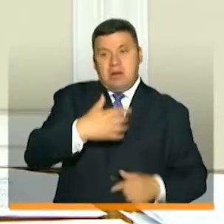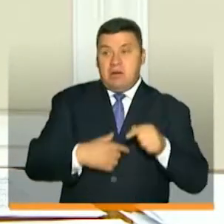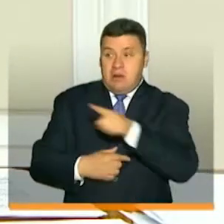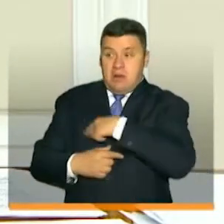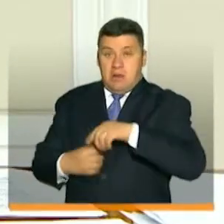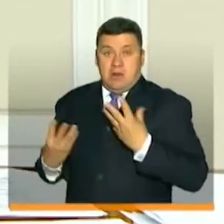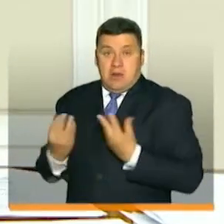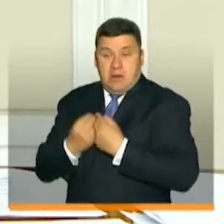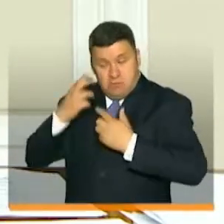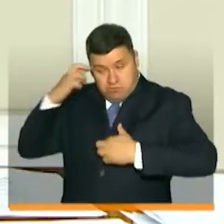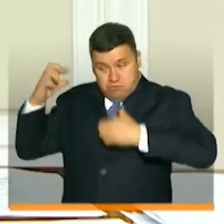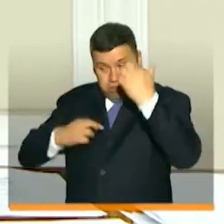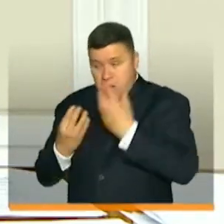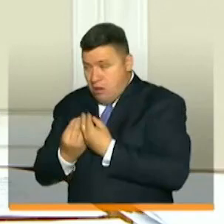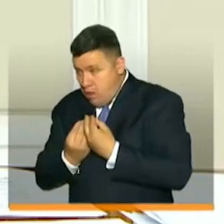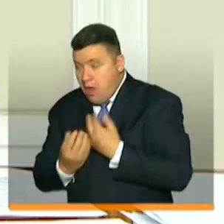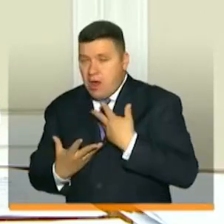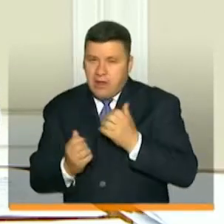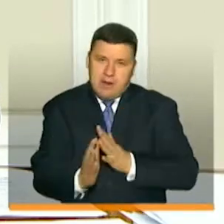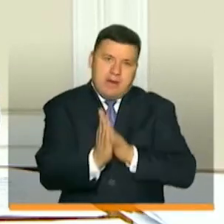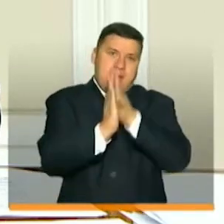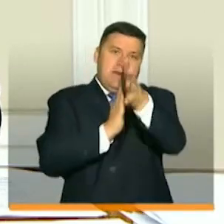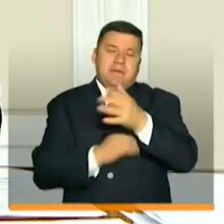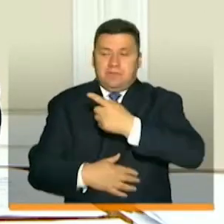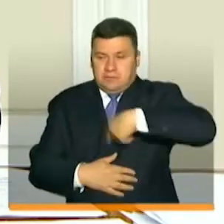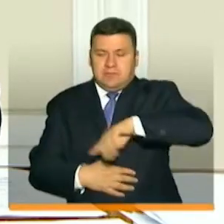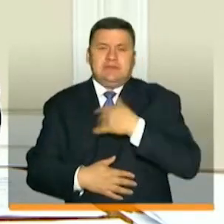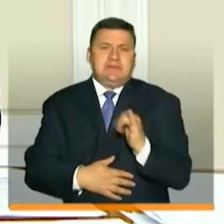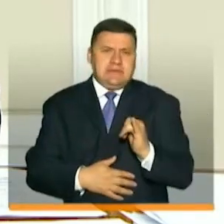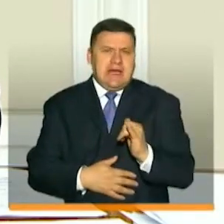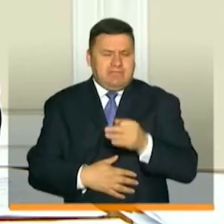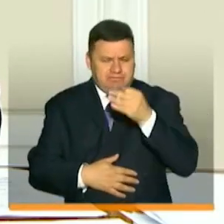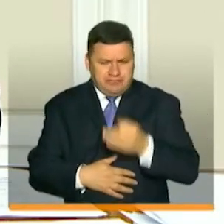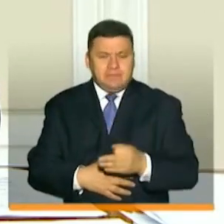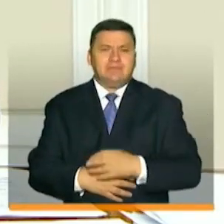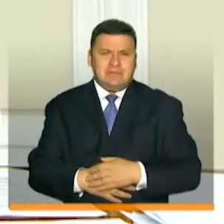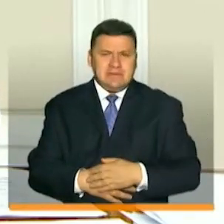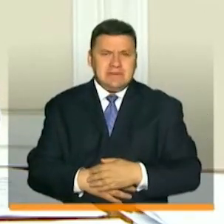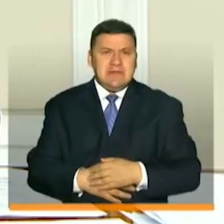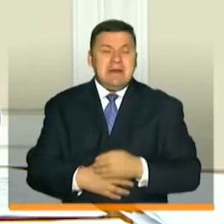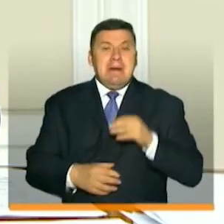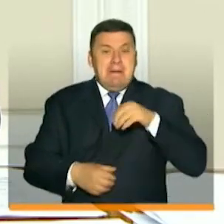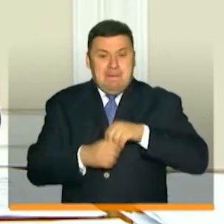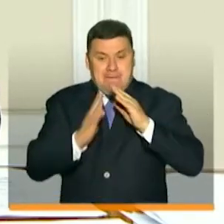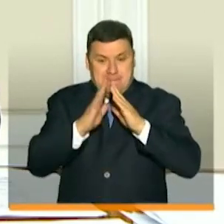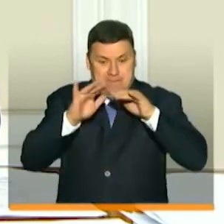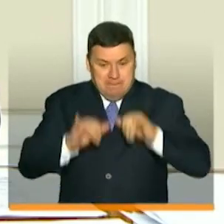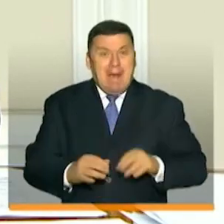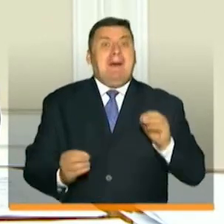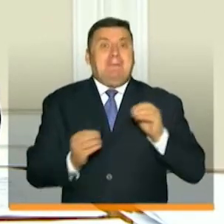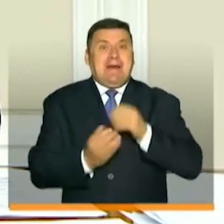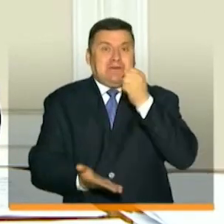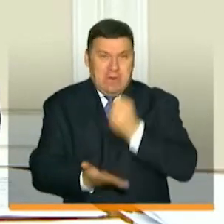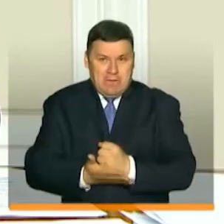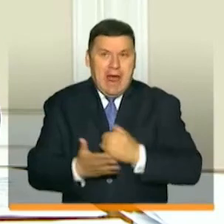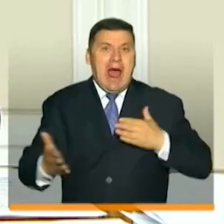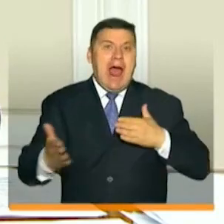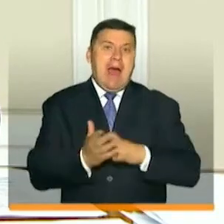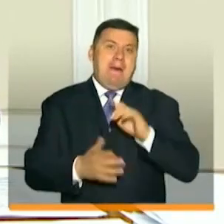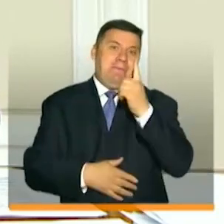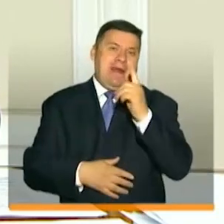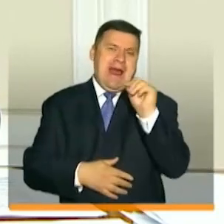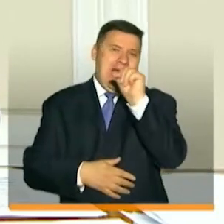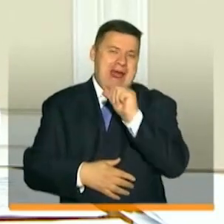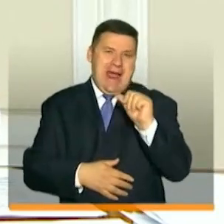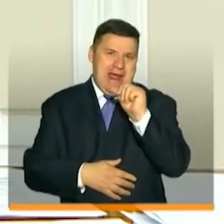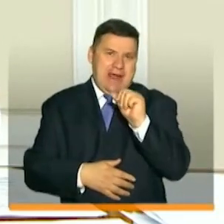queremos enviar a los colombianos un mensaje. Nosotros estábamos previsto extender el aislamiento preventivo obligatorio hasta el 1 de